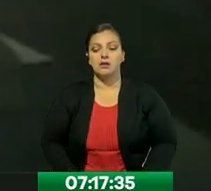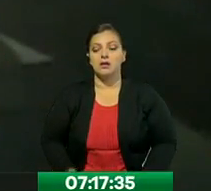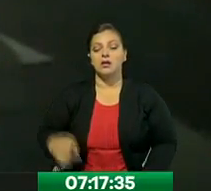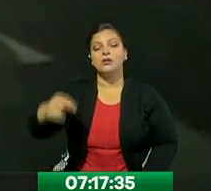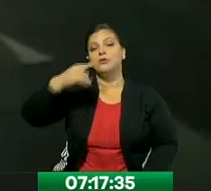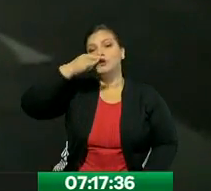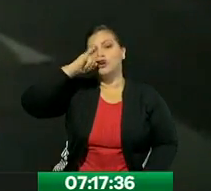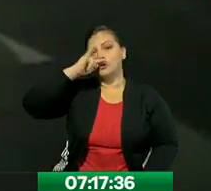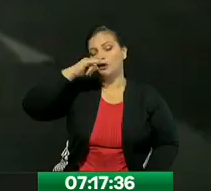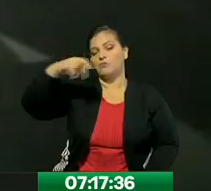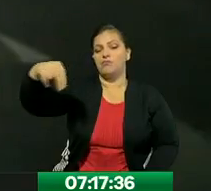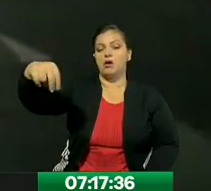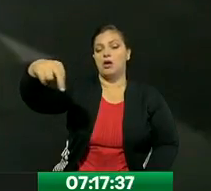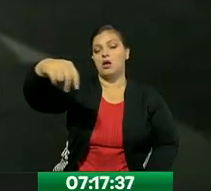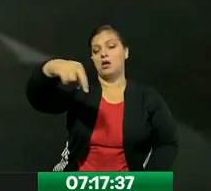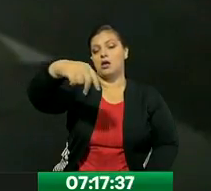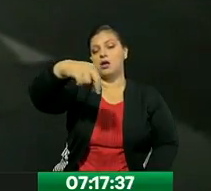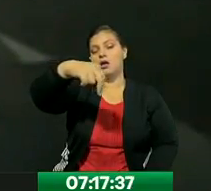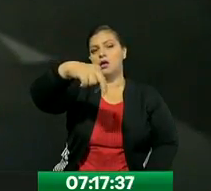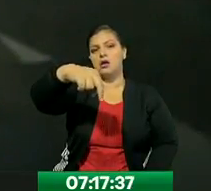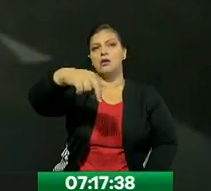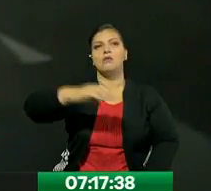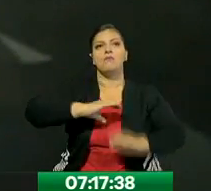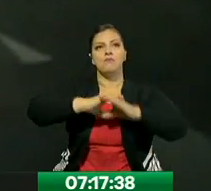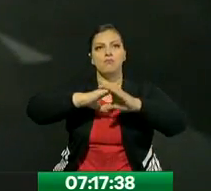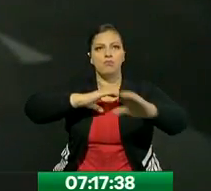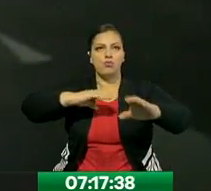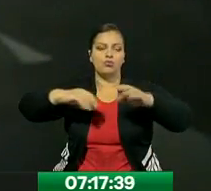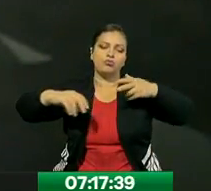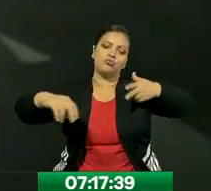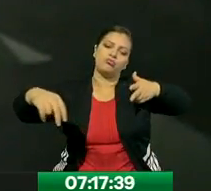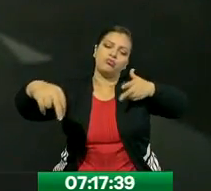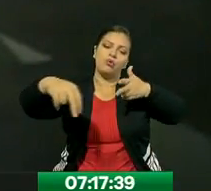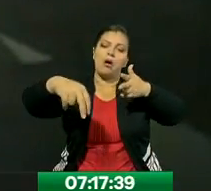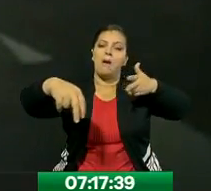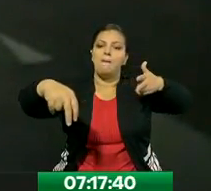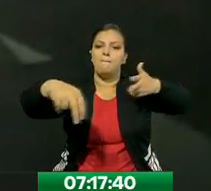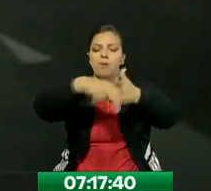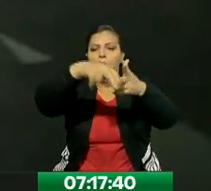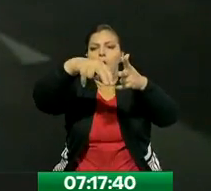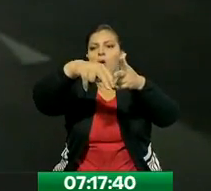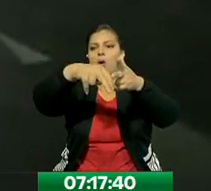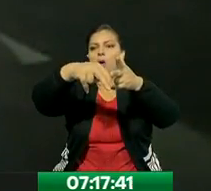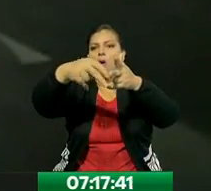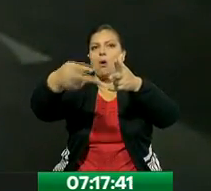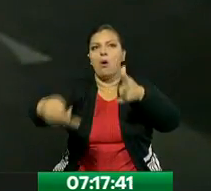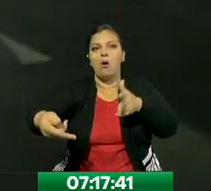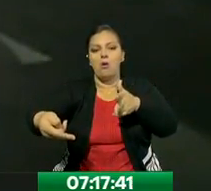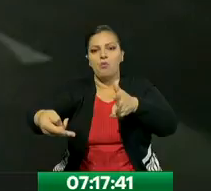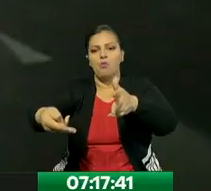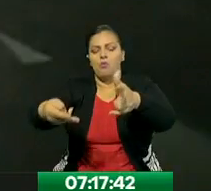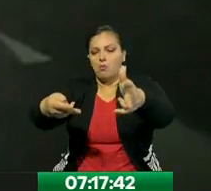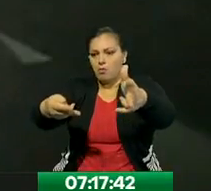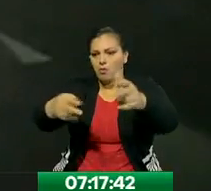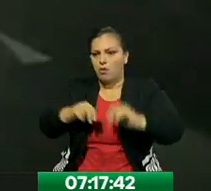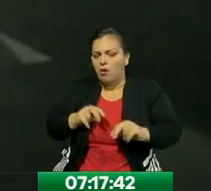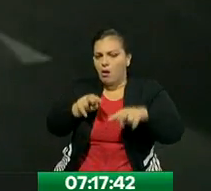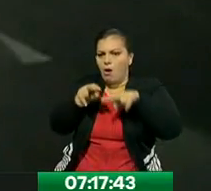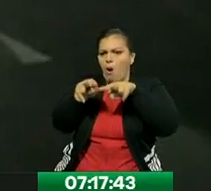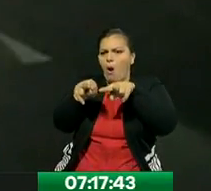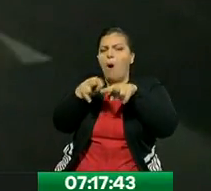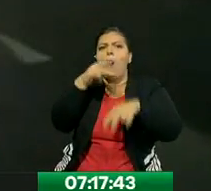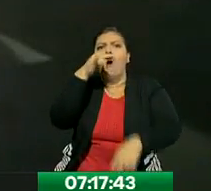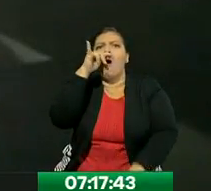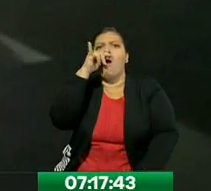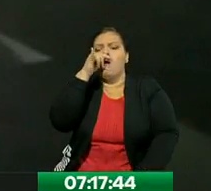bruscamente. De ahí avanza. Y luego se divisa el cuerpo sin vida del pequeño que fue atropellado